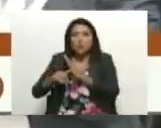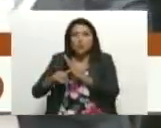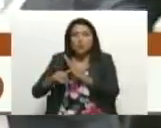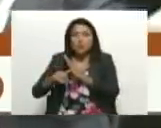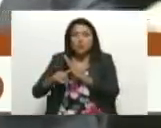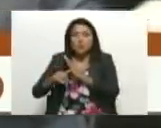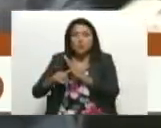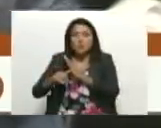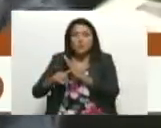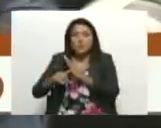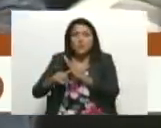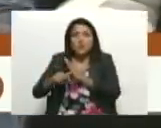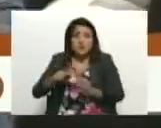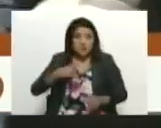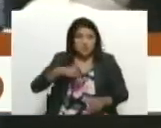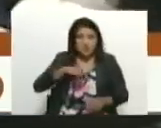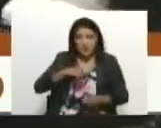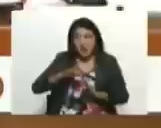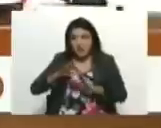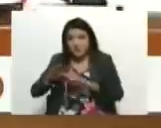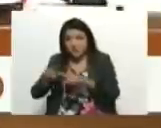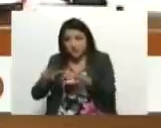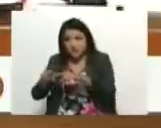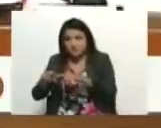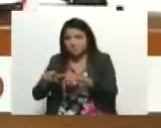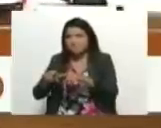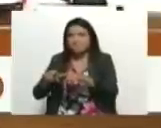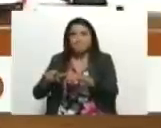nos vamos a apoyar en leyes realmente